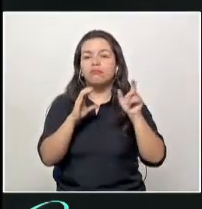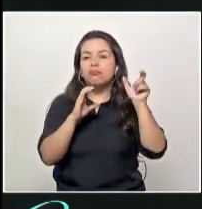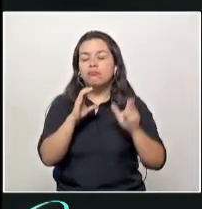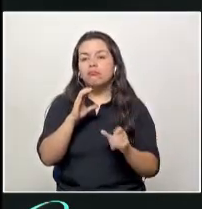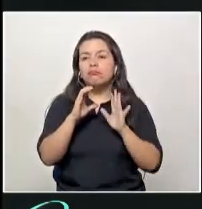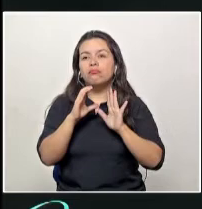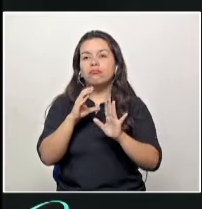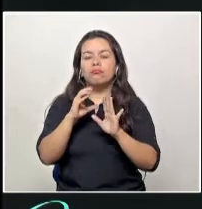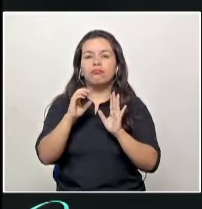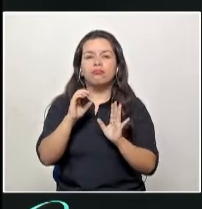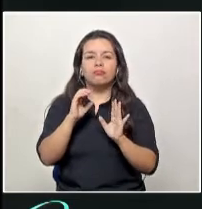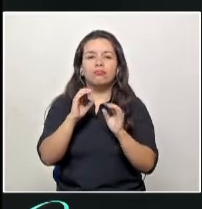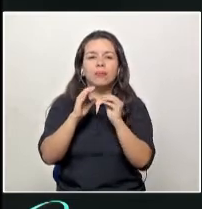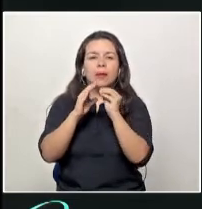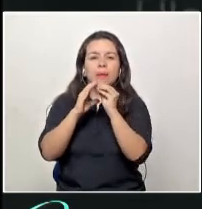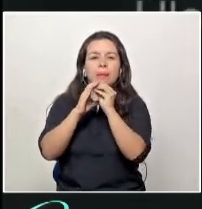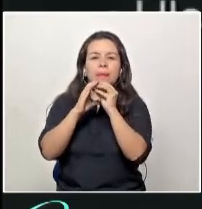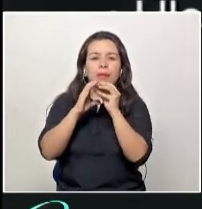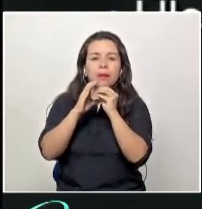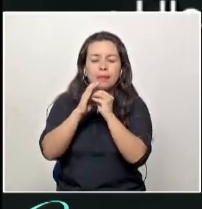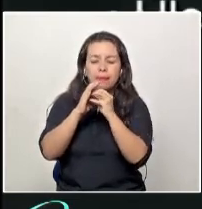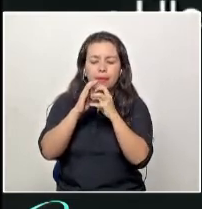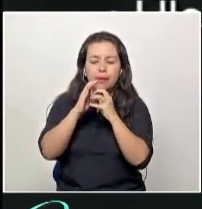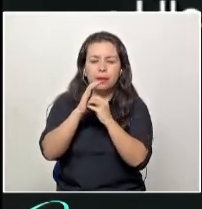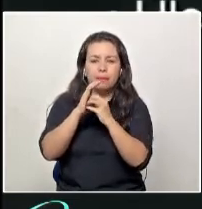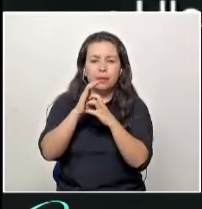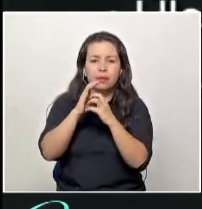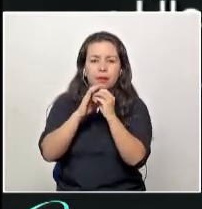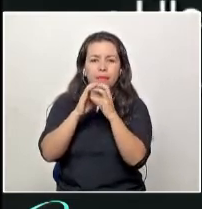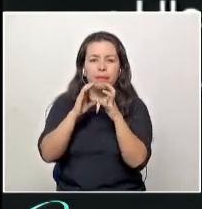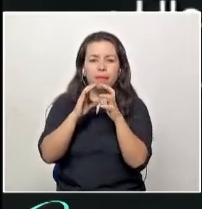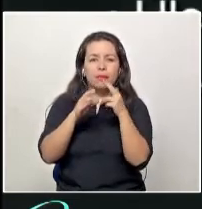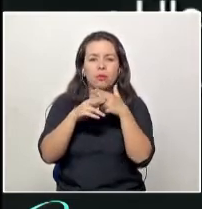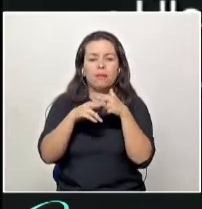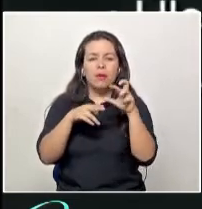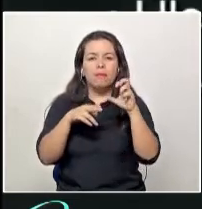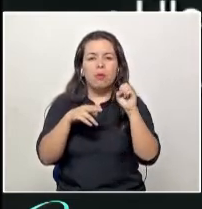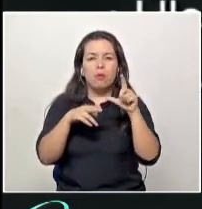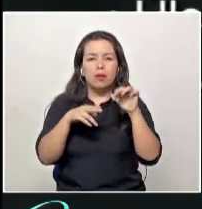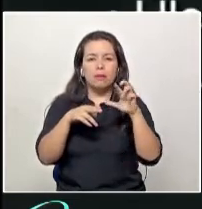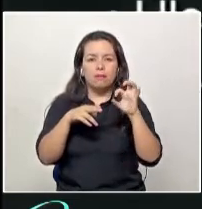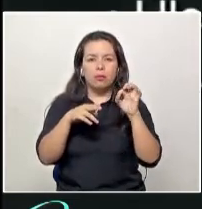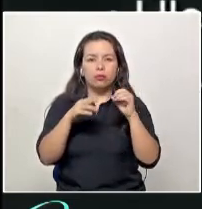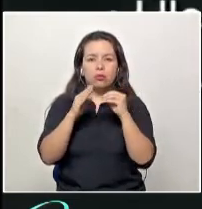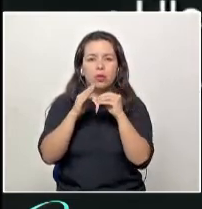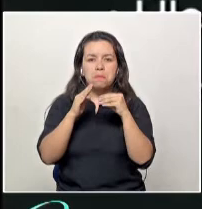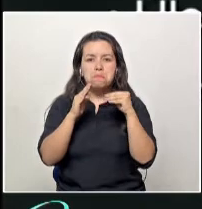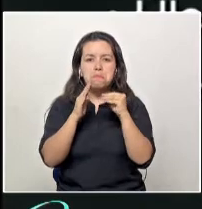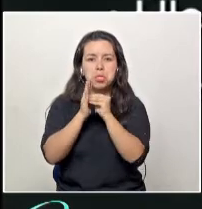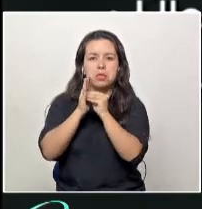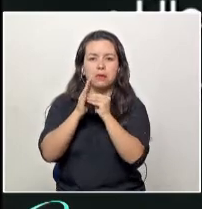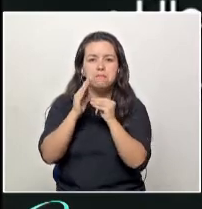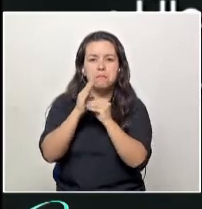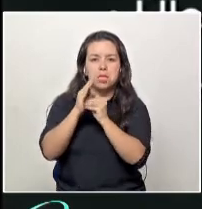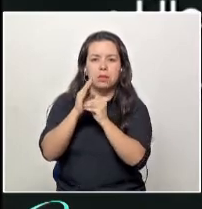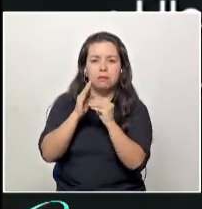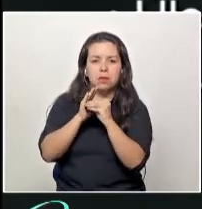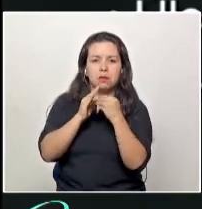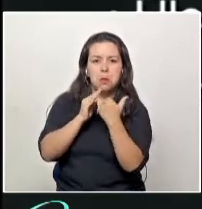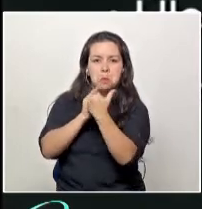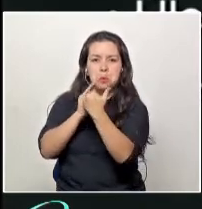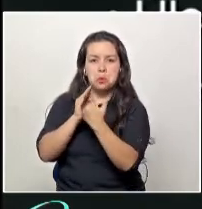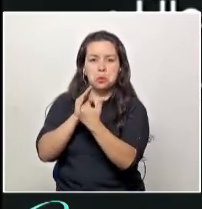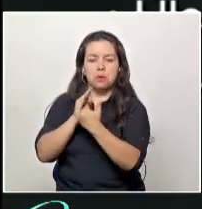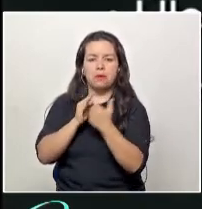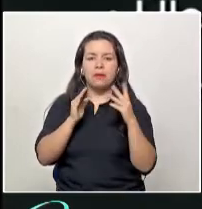tener como unas teticas que se llaman pólipos, pueden tener unas hendiduras que llaman divertículos, puede